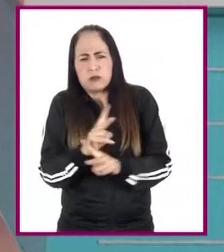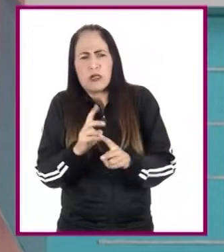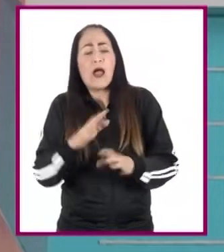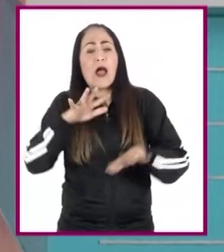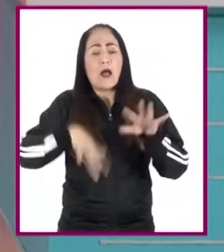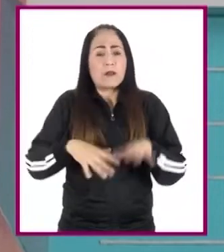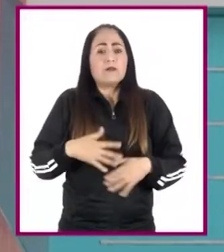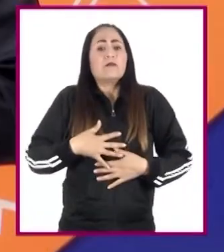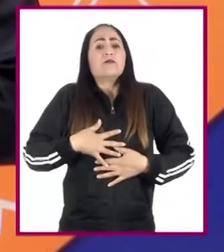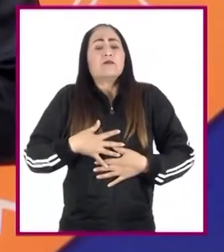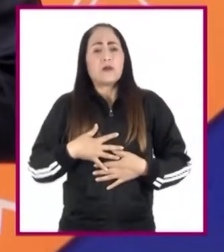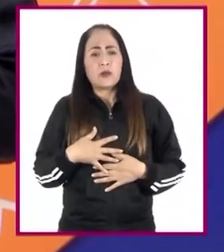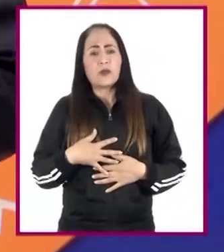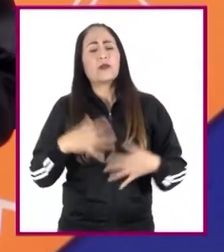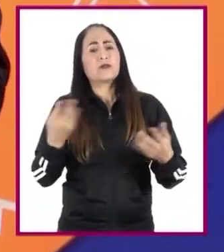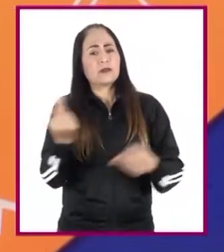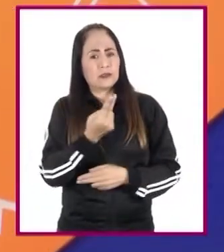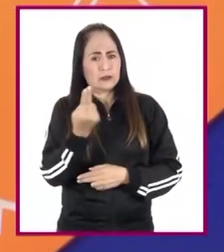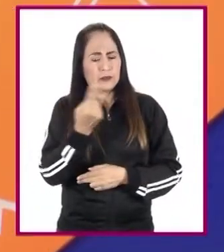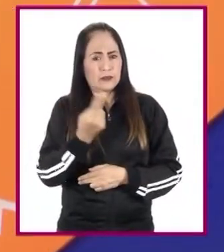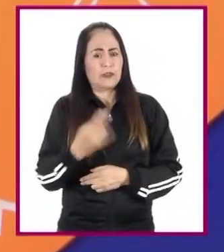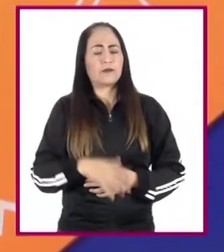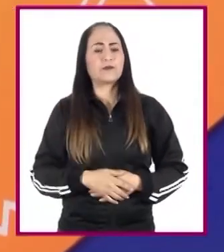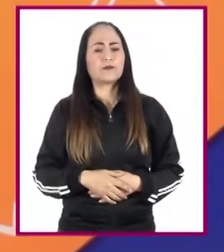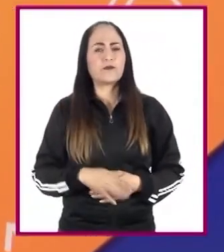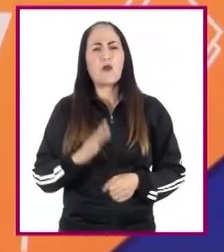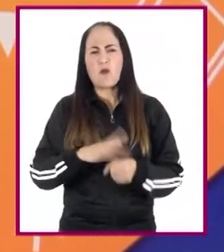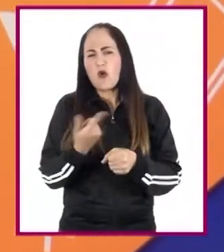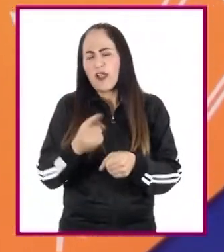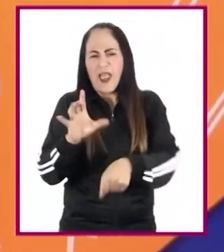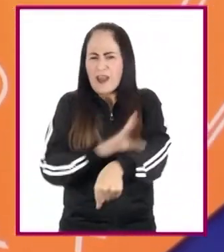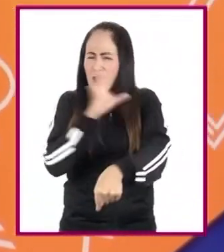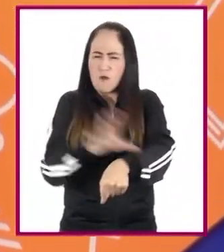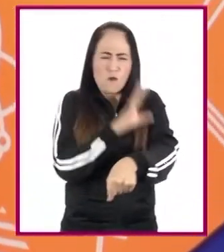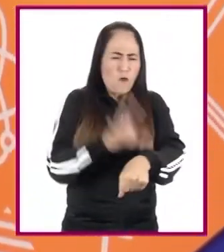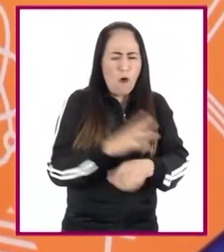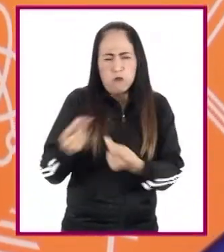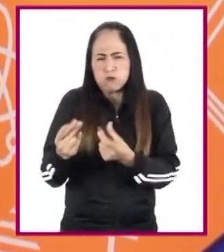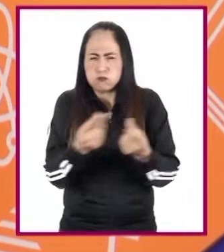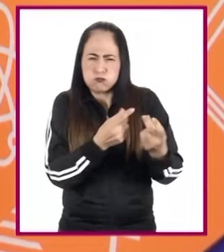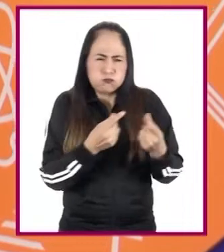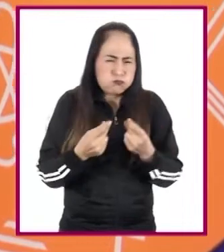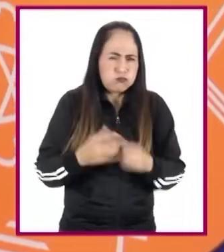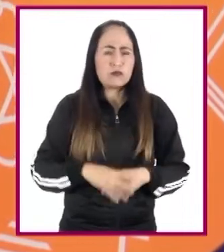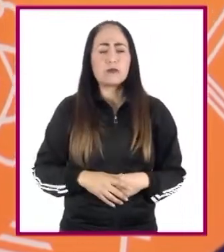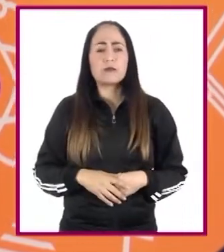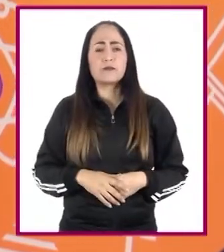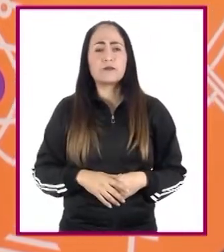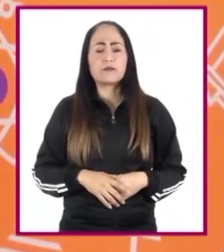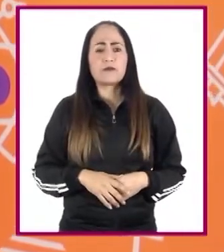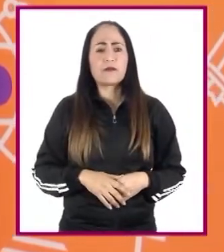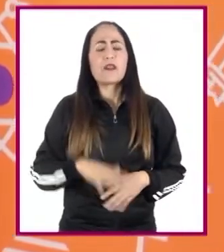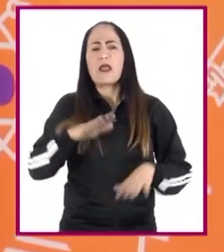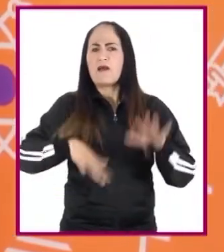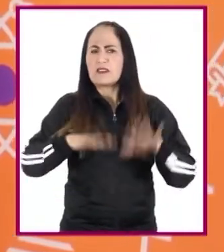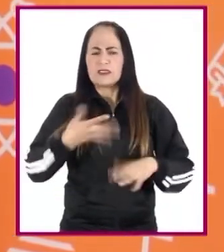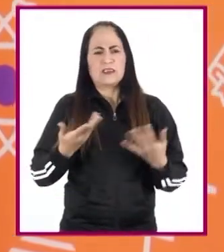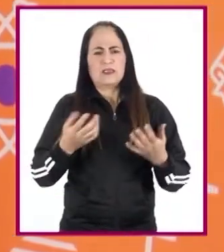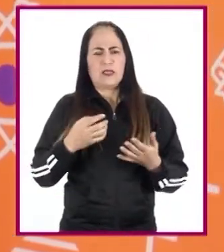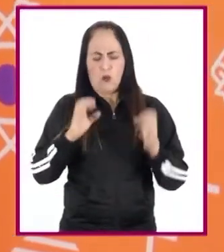demanda de oxígeno. Pero, cuando realizamos mucho ejercicio por un buen rato, ¿qué pasa con sus